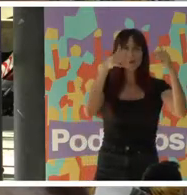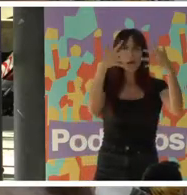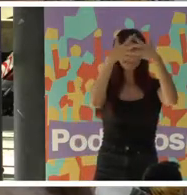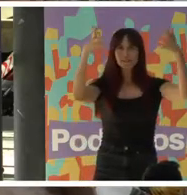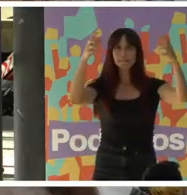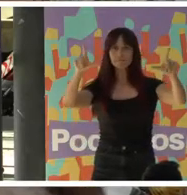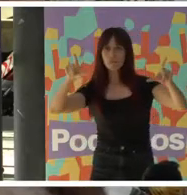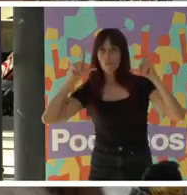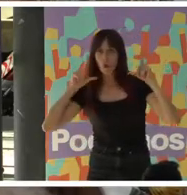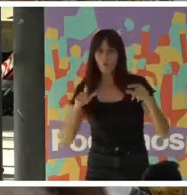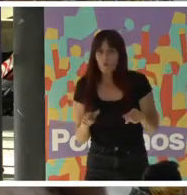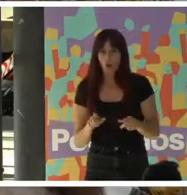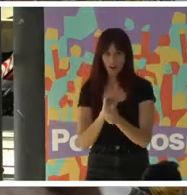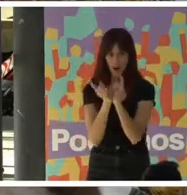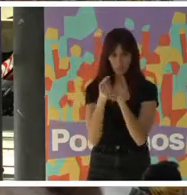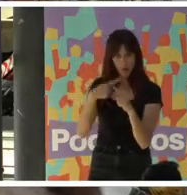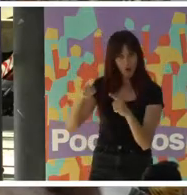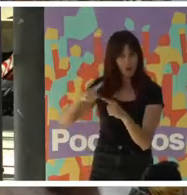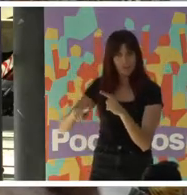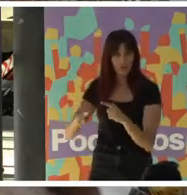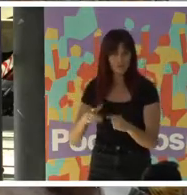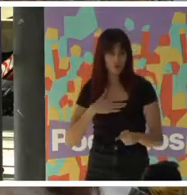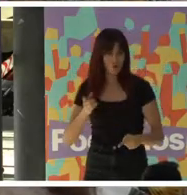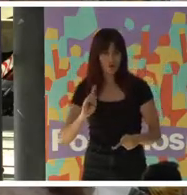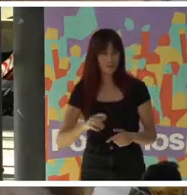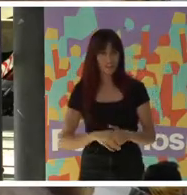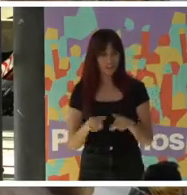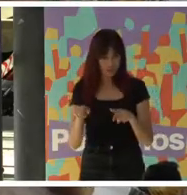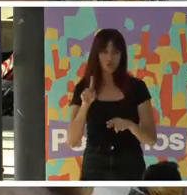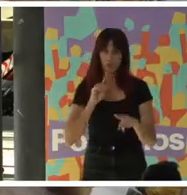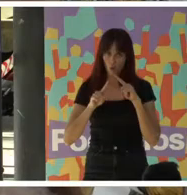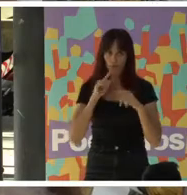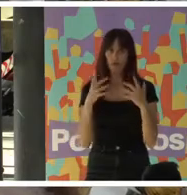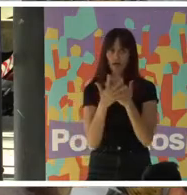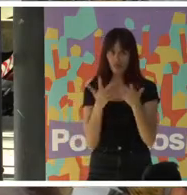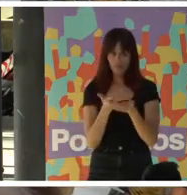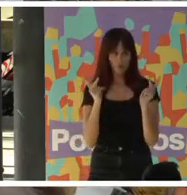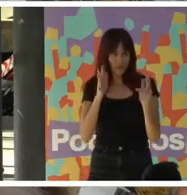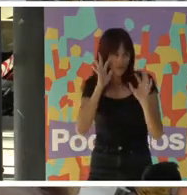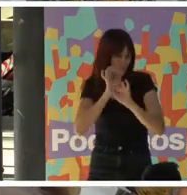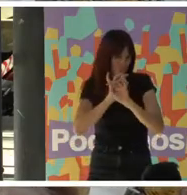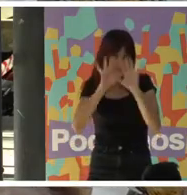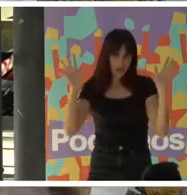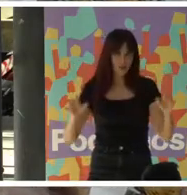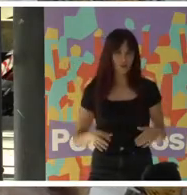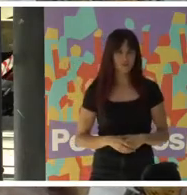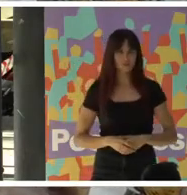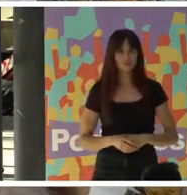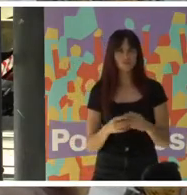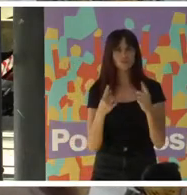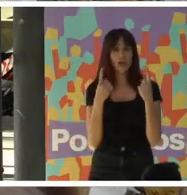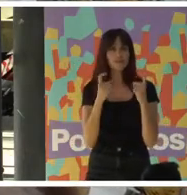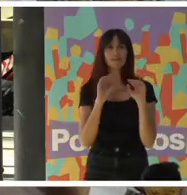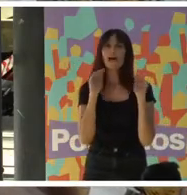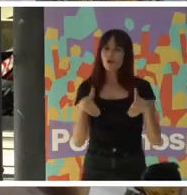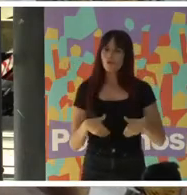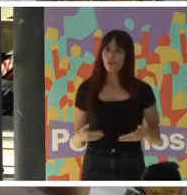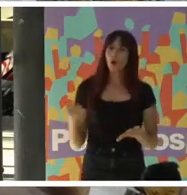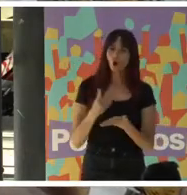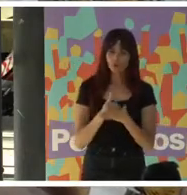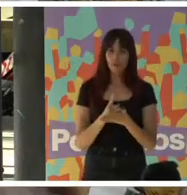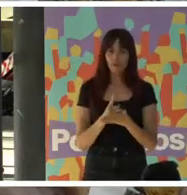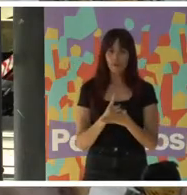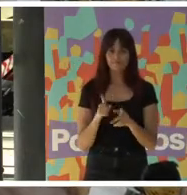pero no quieren cambiar nada de lo que tiene que ser cambiado. Y eso es un problema democrático evidente. Necesitamos volver a poner en